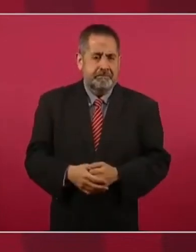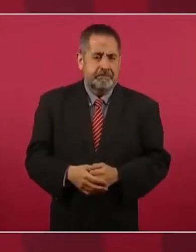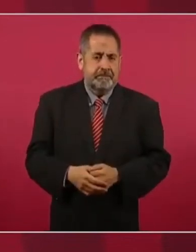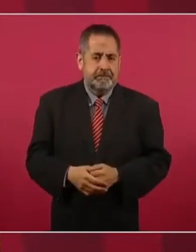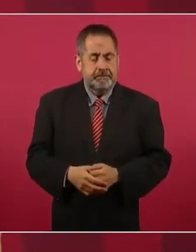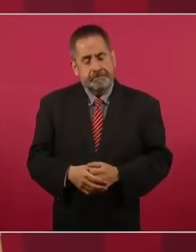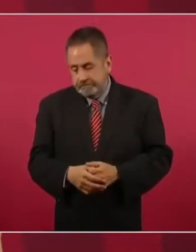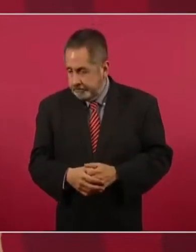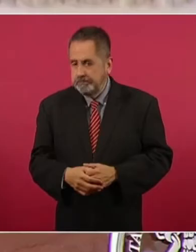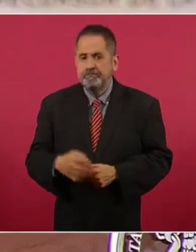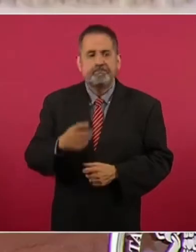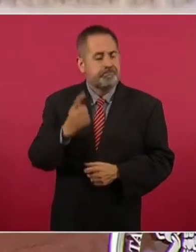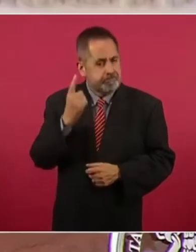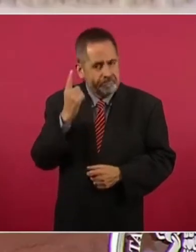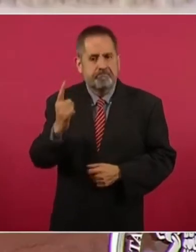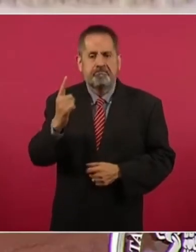Empezamos con una